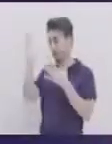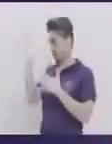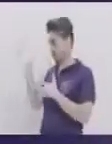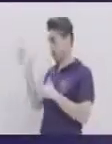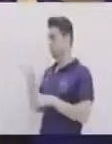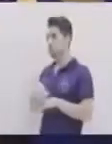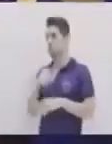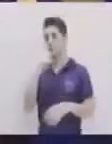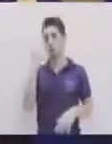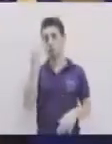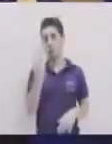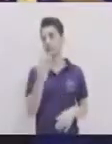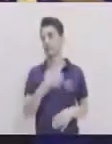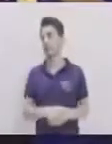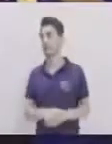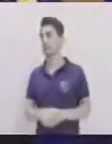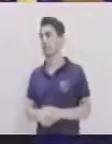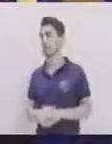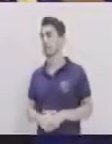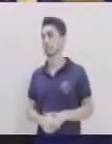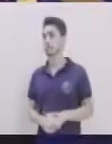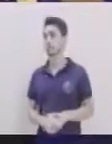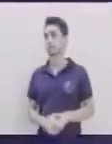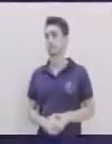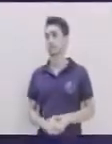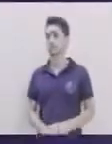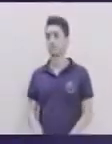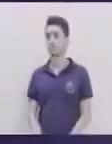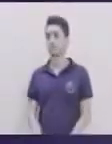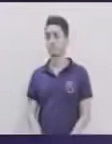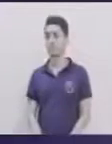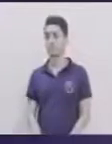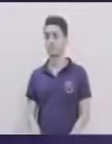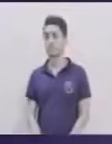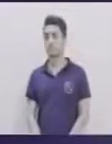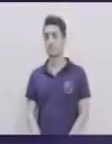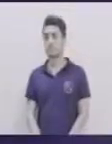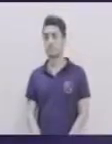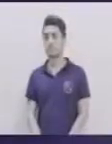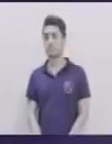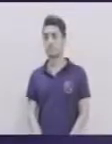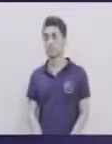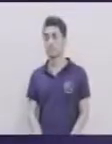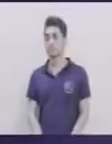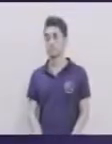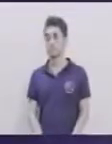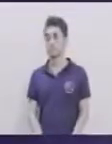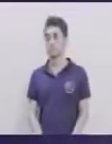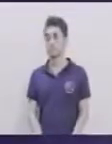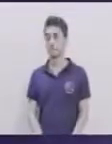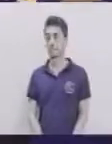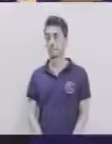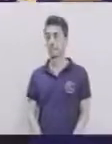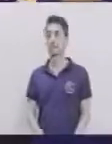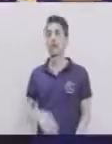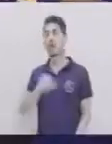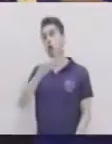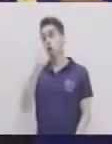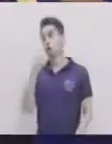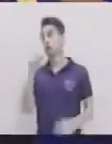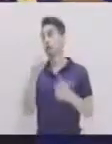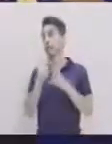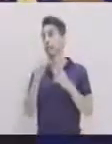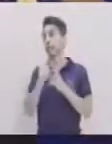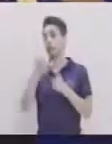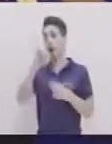Tomate. También tenemos jocote. Jocote en xinca le decimos yuma. Pueden